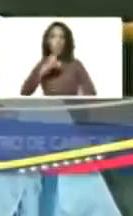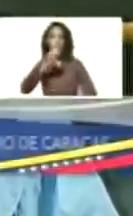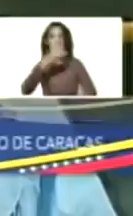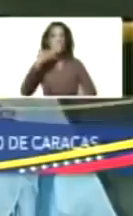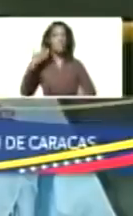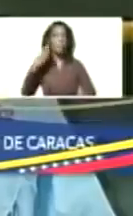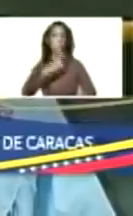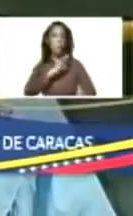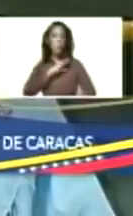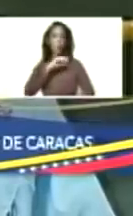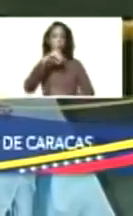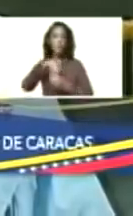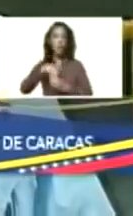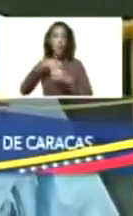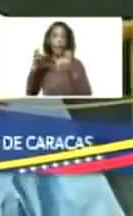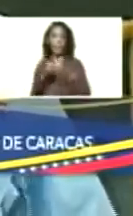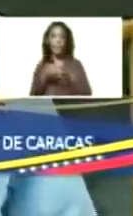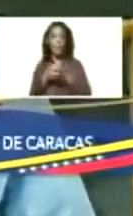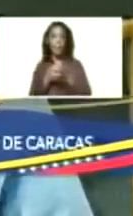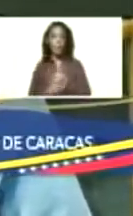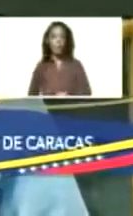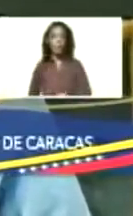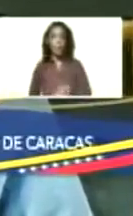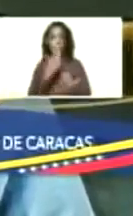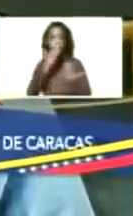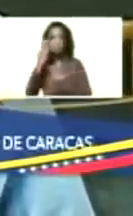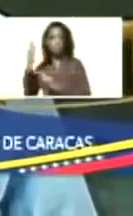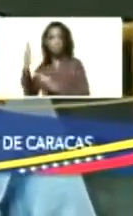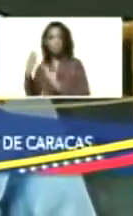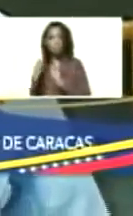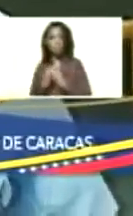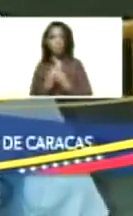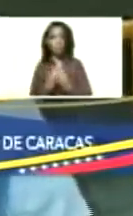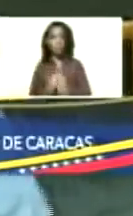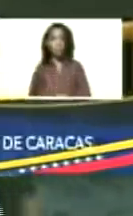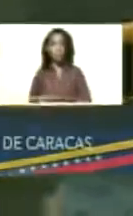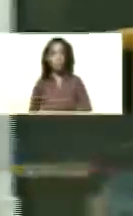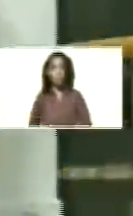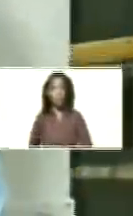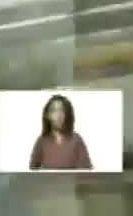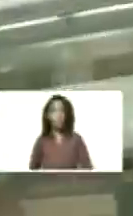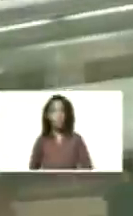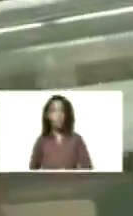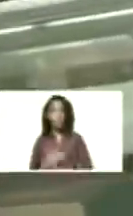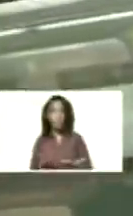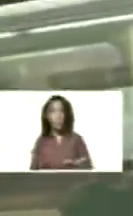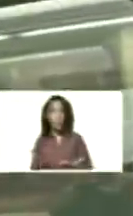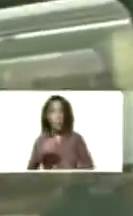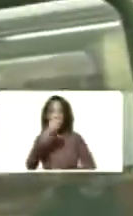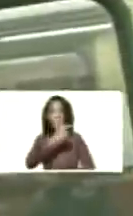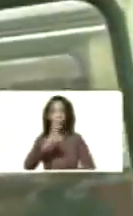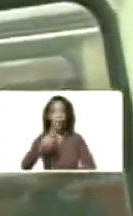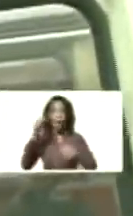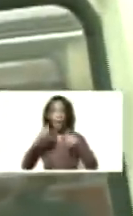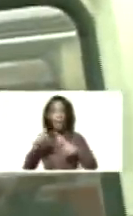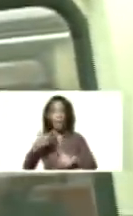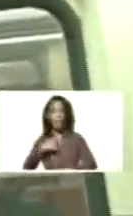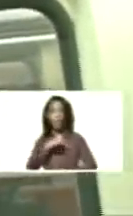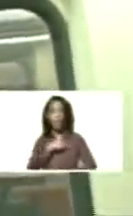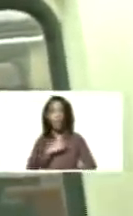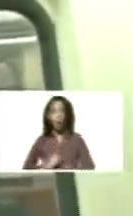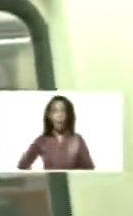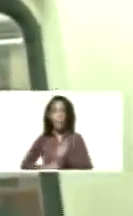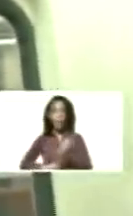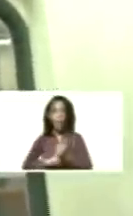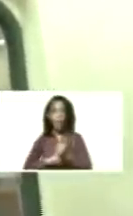de pertenecer a este gran equipo, a estos compañeros y personas aquí que estamos apoyando,